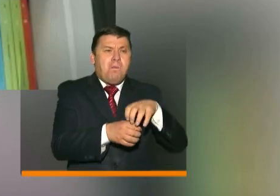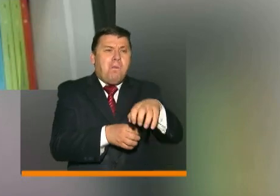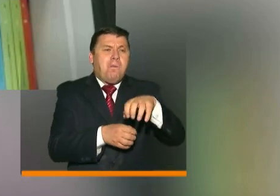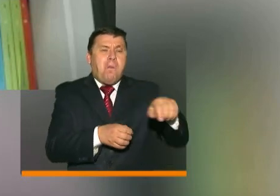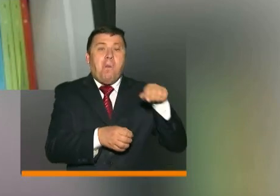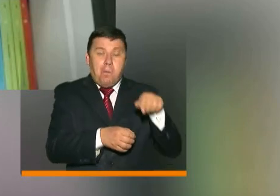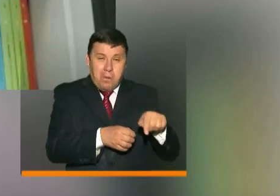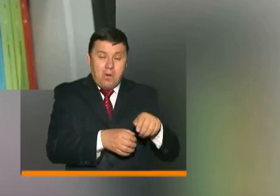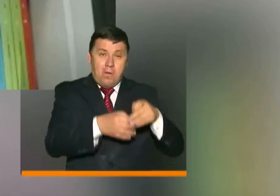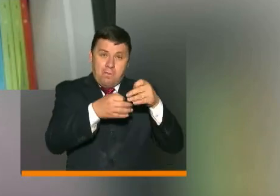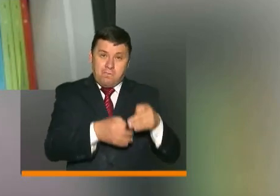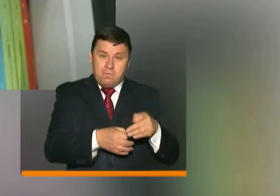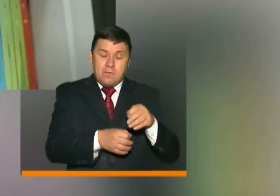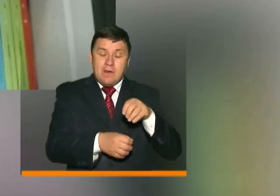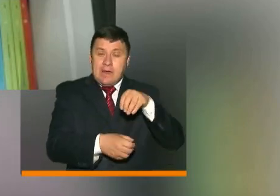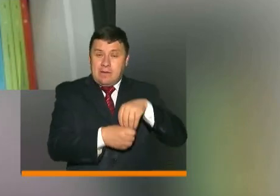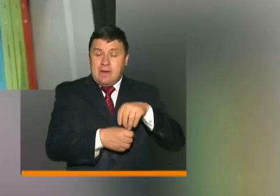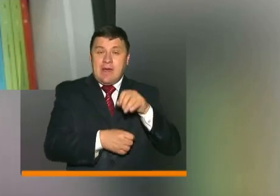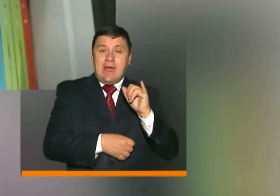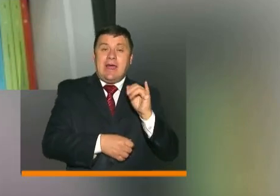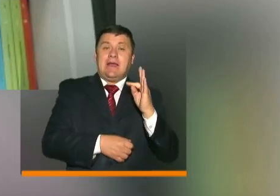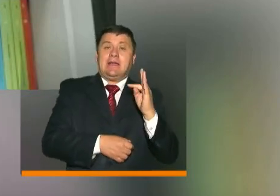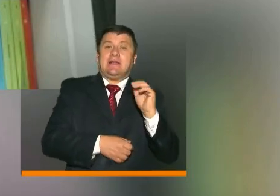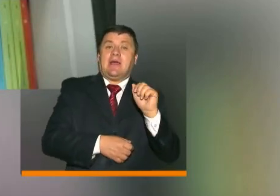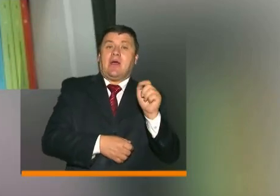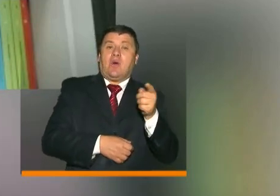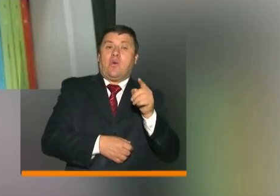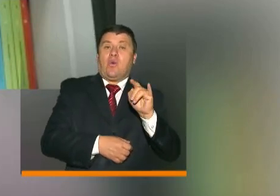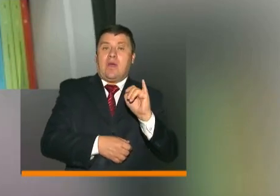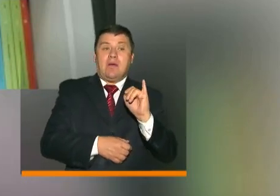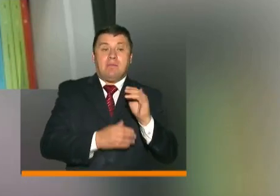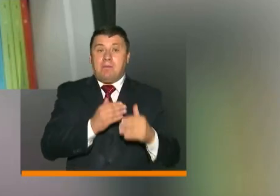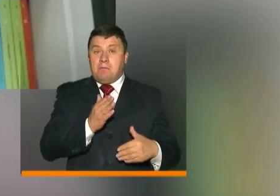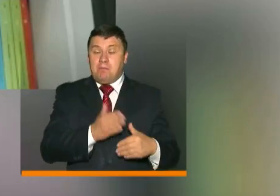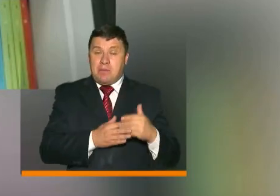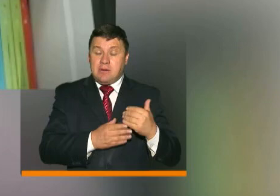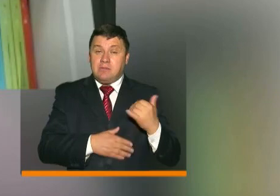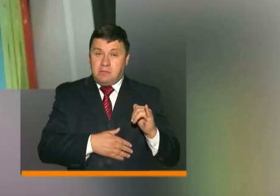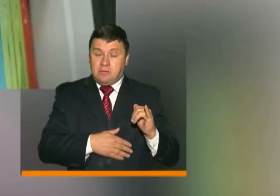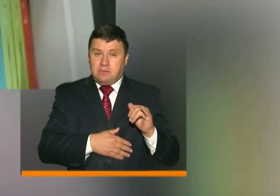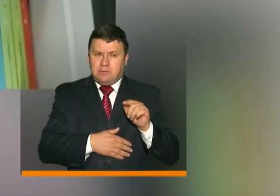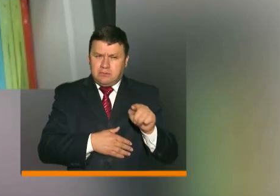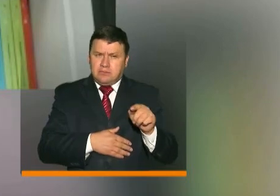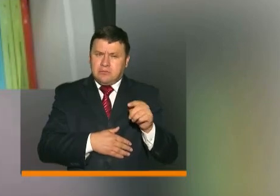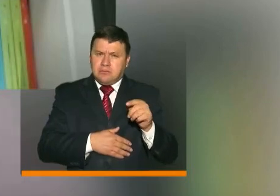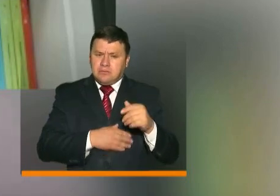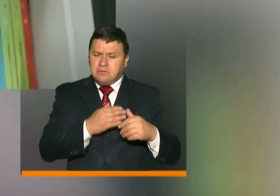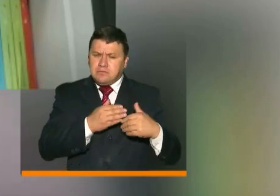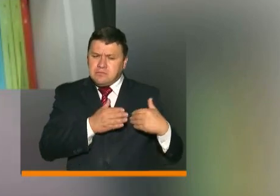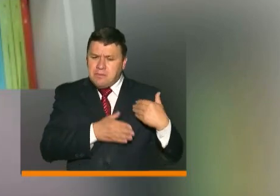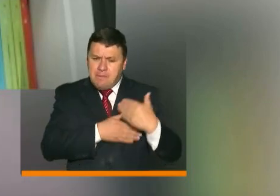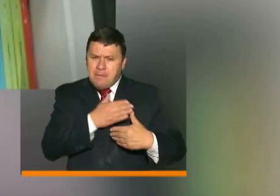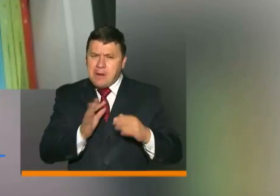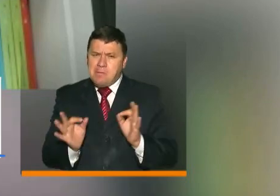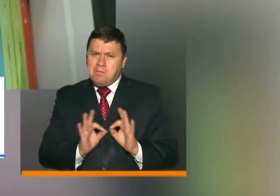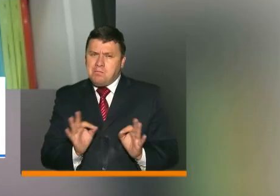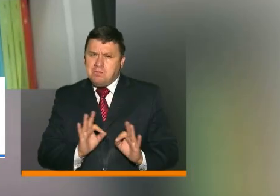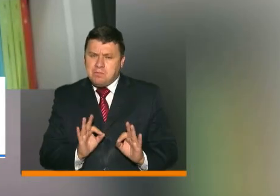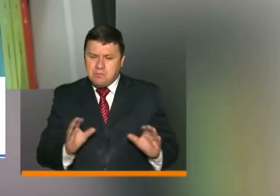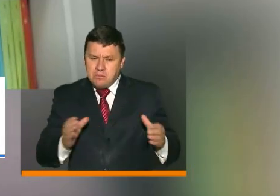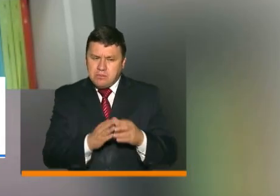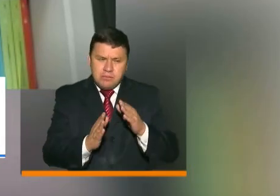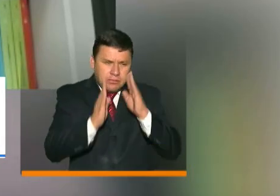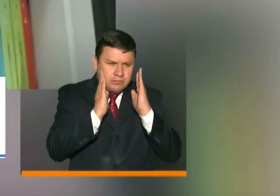sistema oficial de Itagüí, pues desde un inicio, en aquel marzo, venimos preparándonos